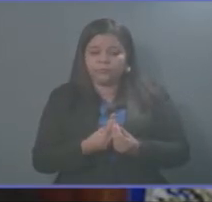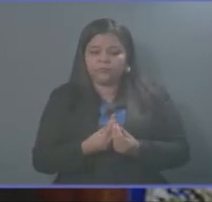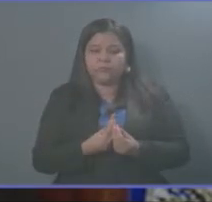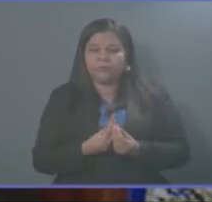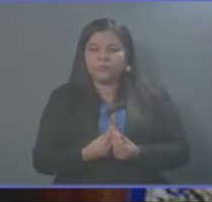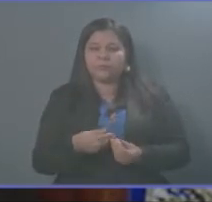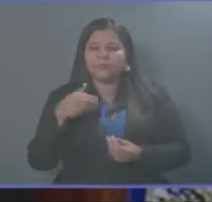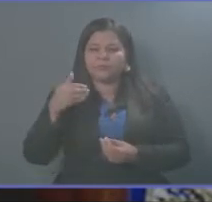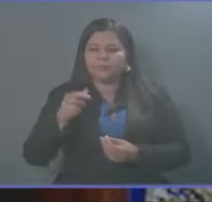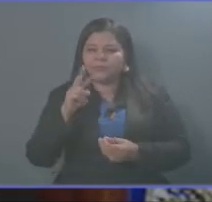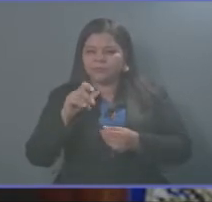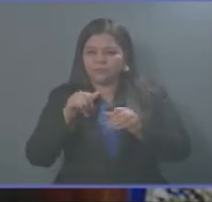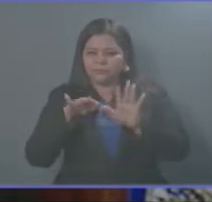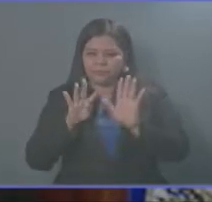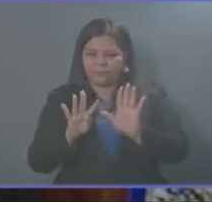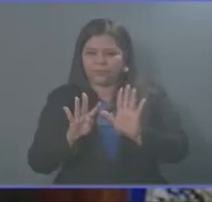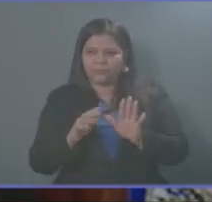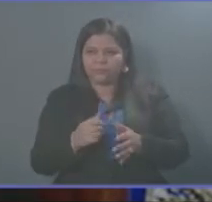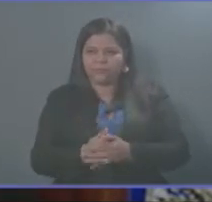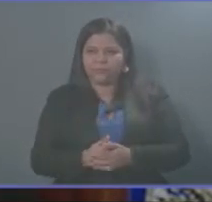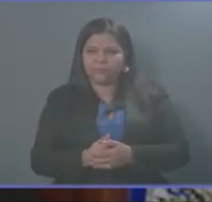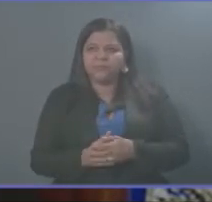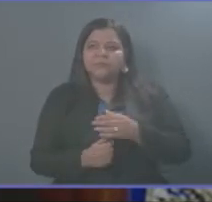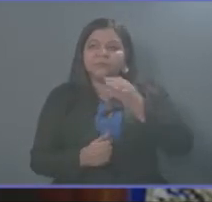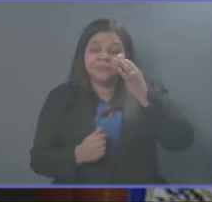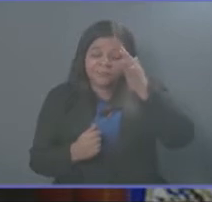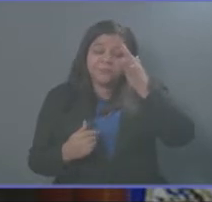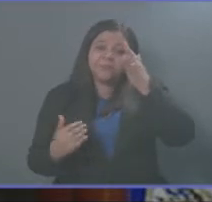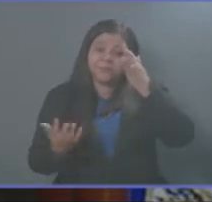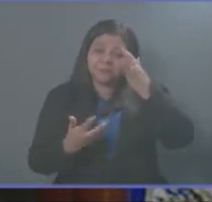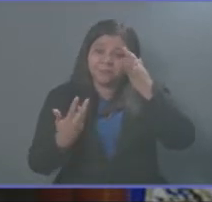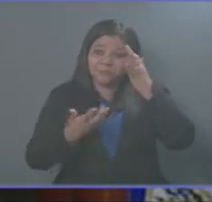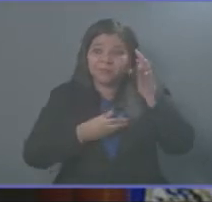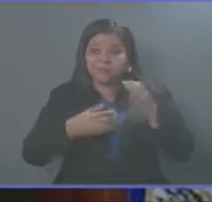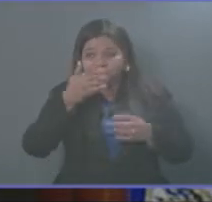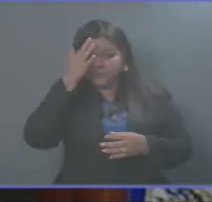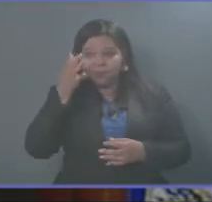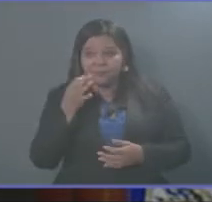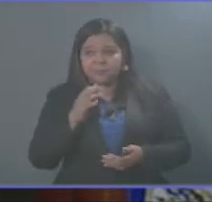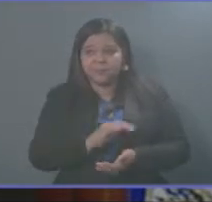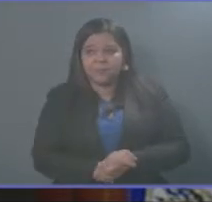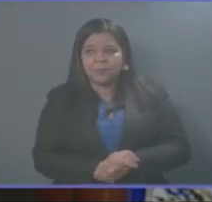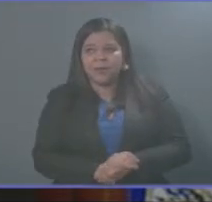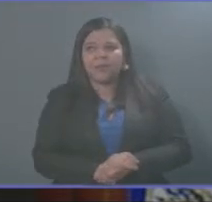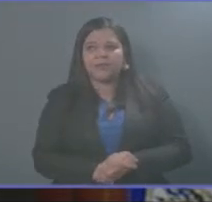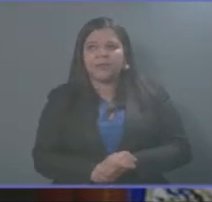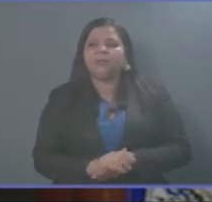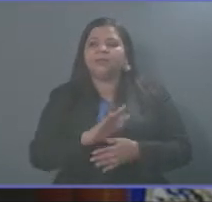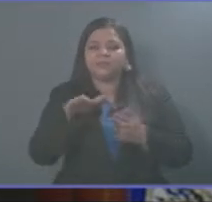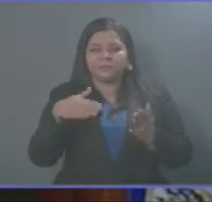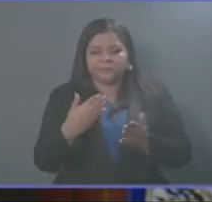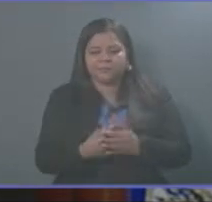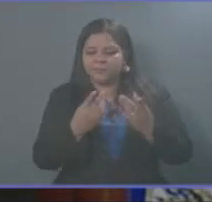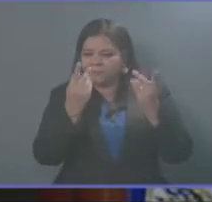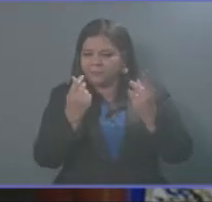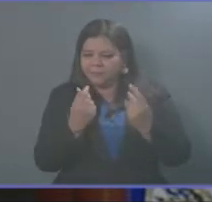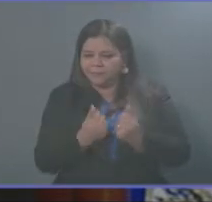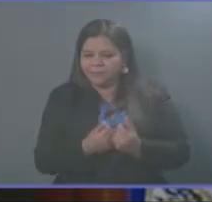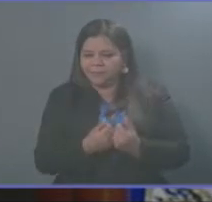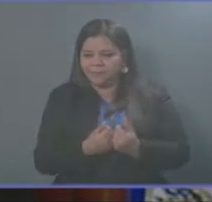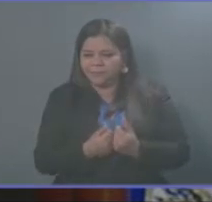este año 2019. Da la impresión que aquí se han comprometido fondos sin tener el crédito presupuestario.